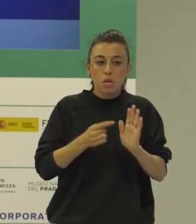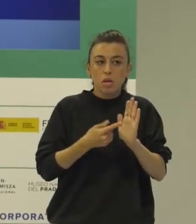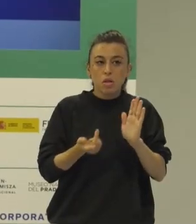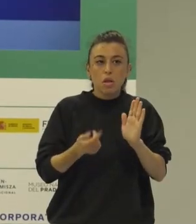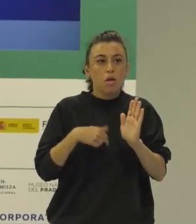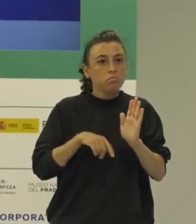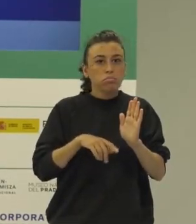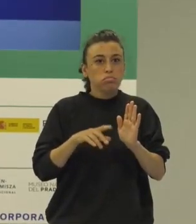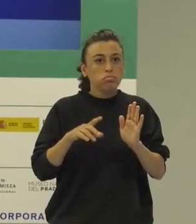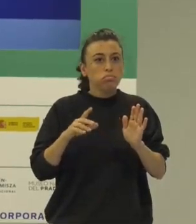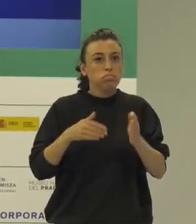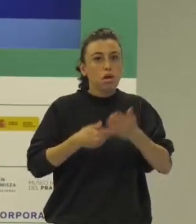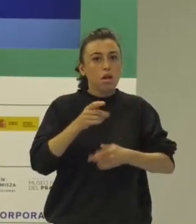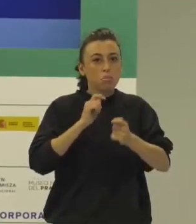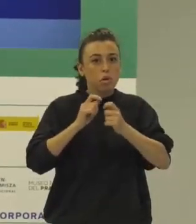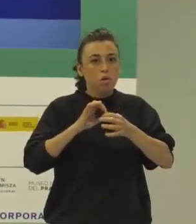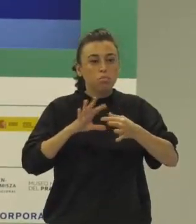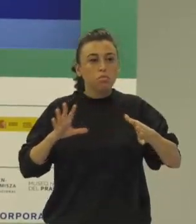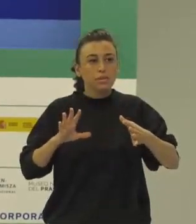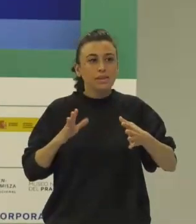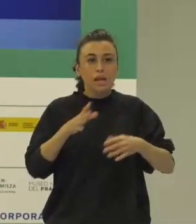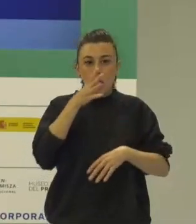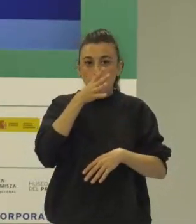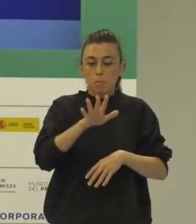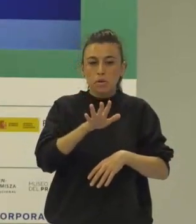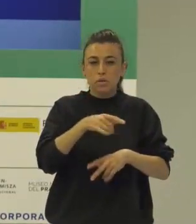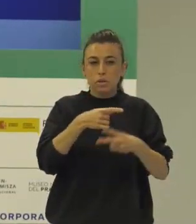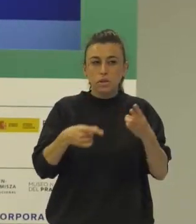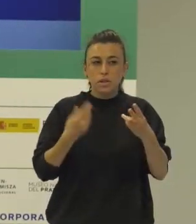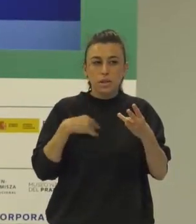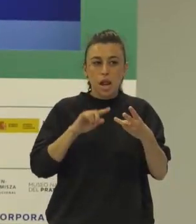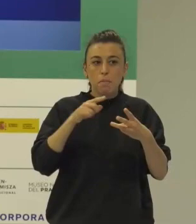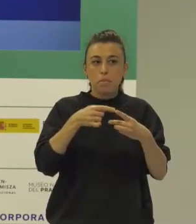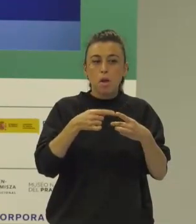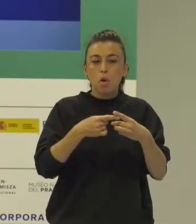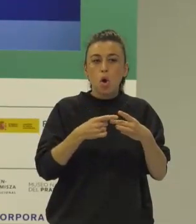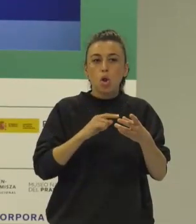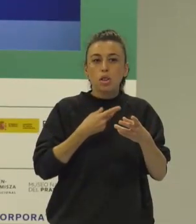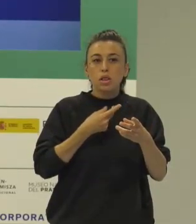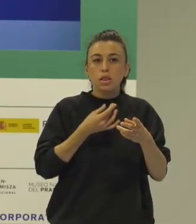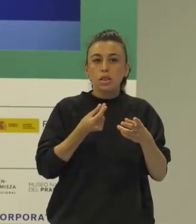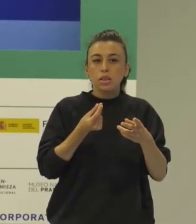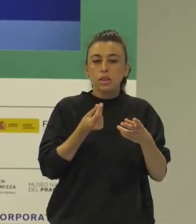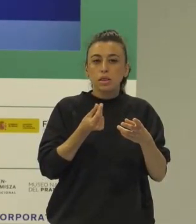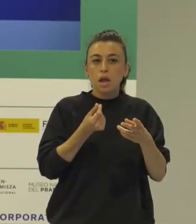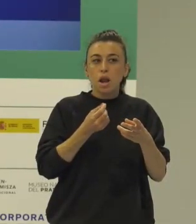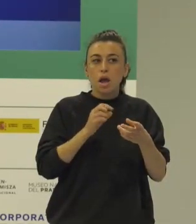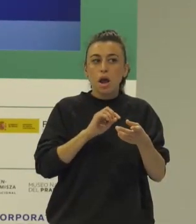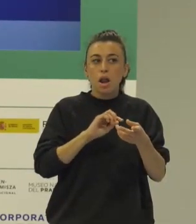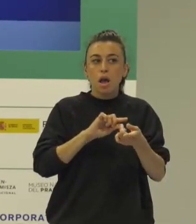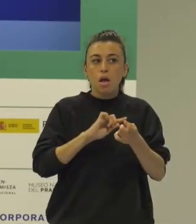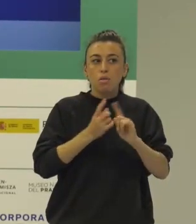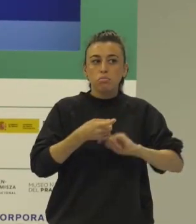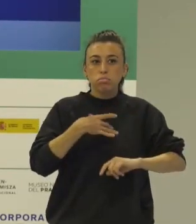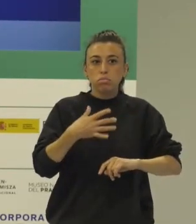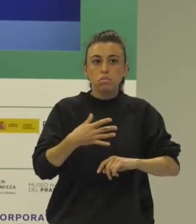3 causas penales que le han puesto. La primera es por lavado de dinero. Y esto simplemente tiene que ver con el modelo de negocios que